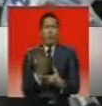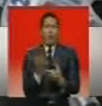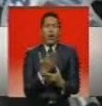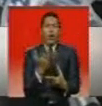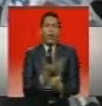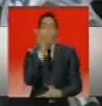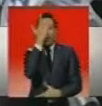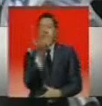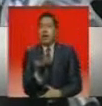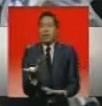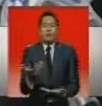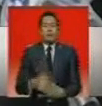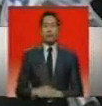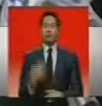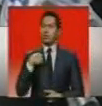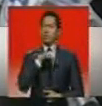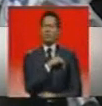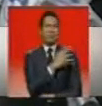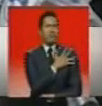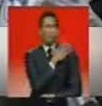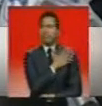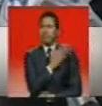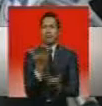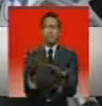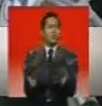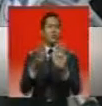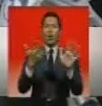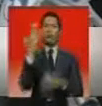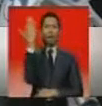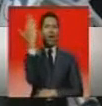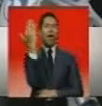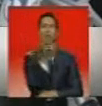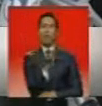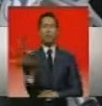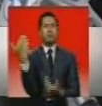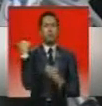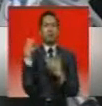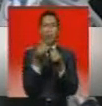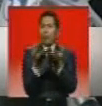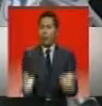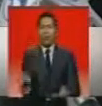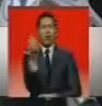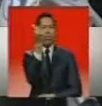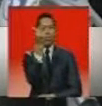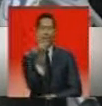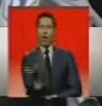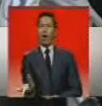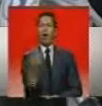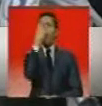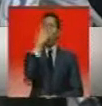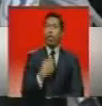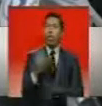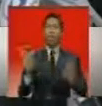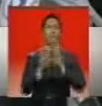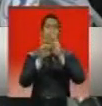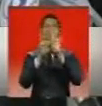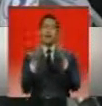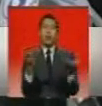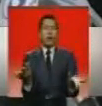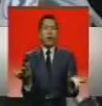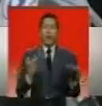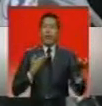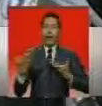mucha desconfianza de los señores y mucho descontento porque hay muchas pérdidas económicas, hay hoteles que se han cerrado,